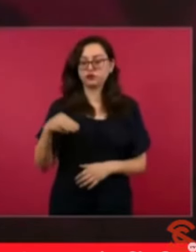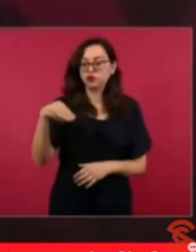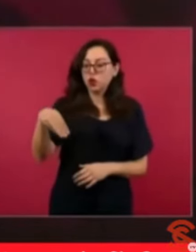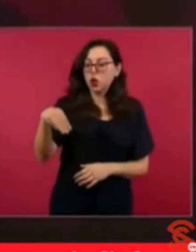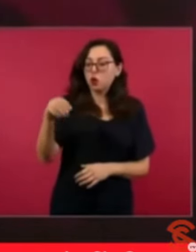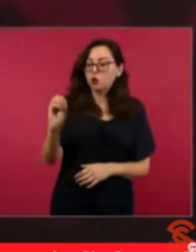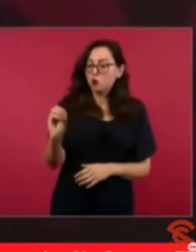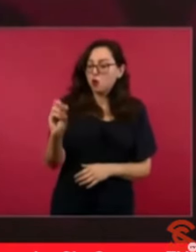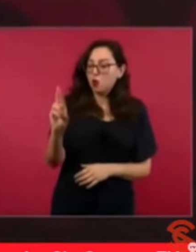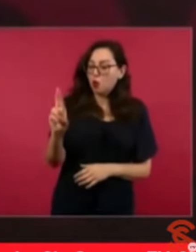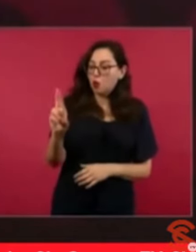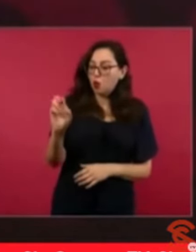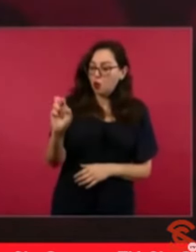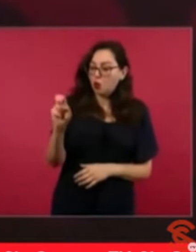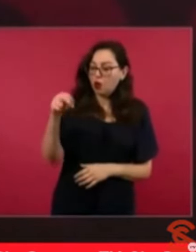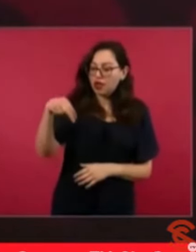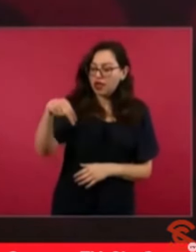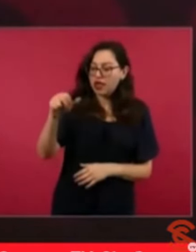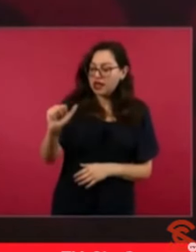Morenacos.